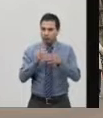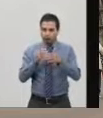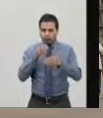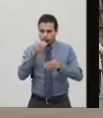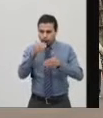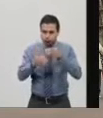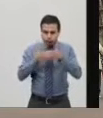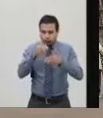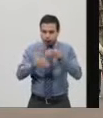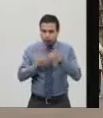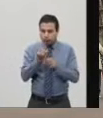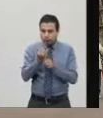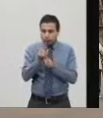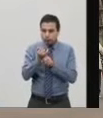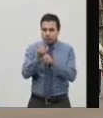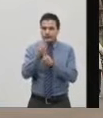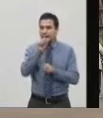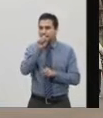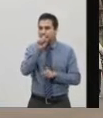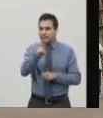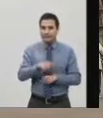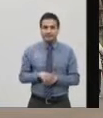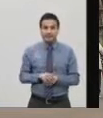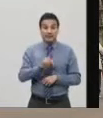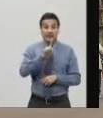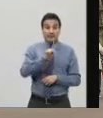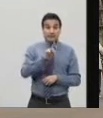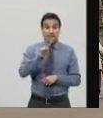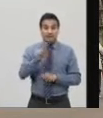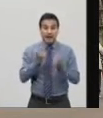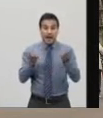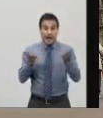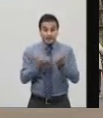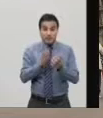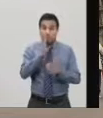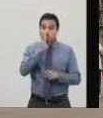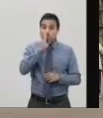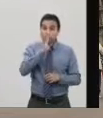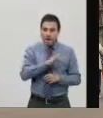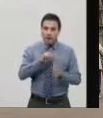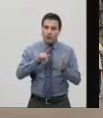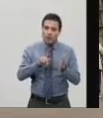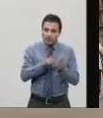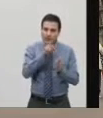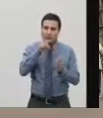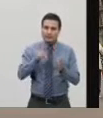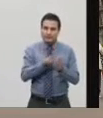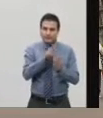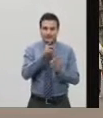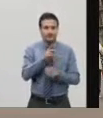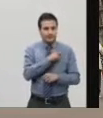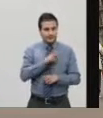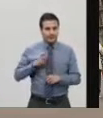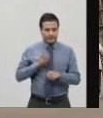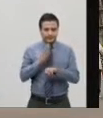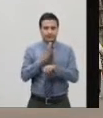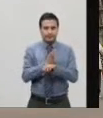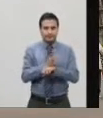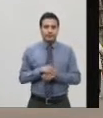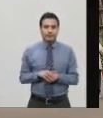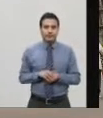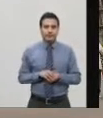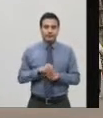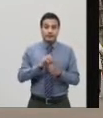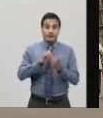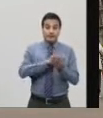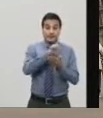esta conducta sistemática del Partido Verde Ecologista. Por lo que hace a la materia electoral, podemos señalar